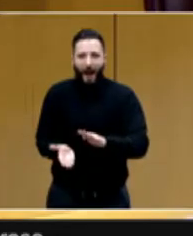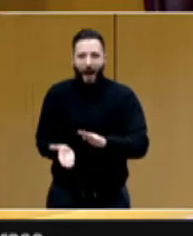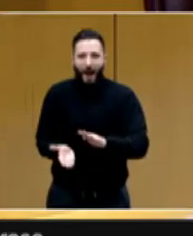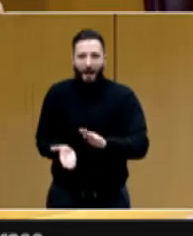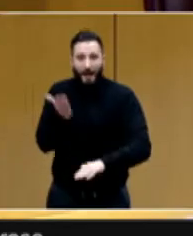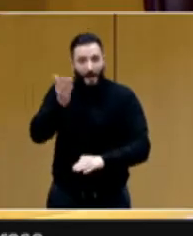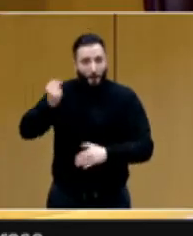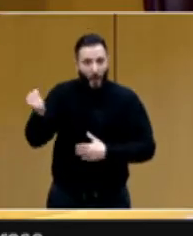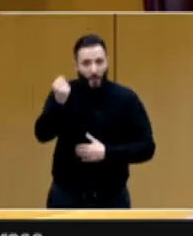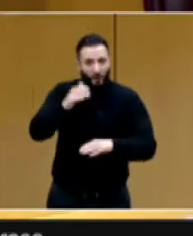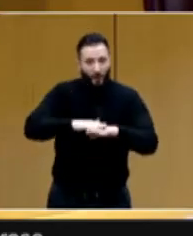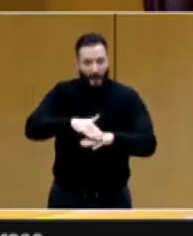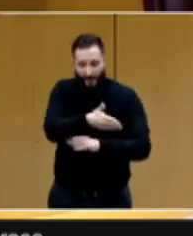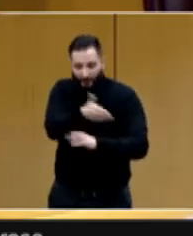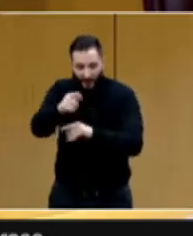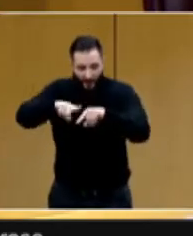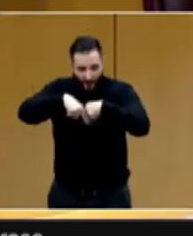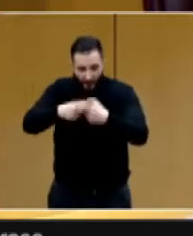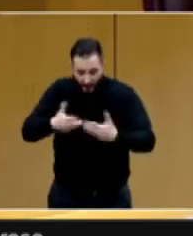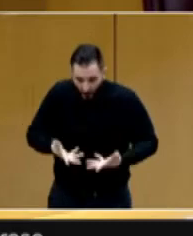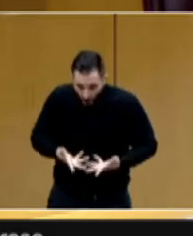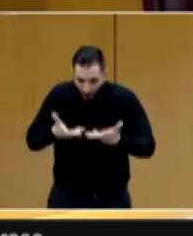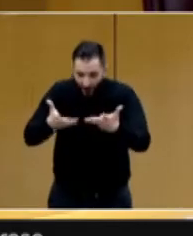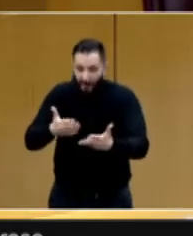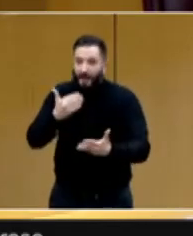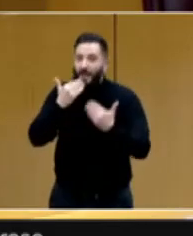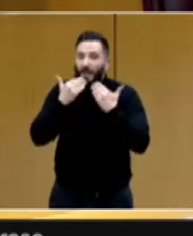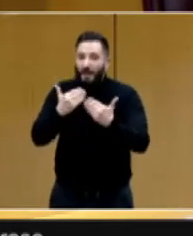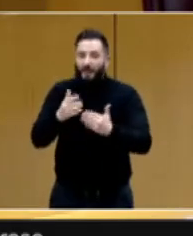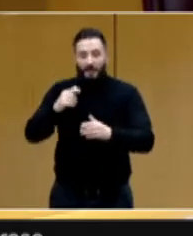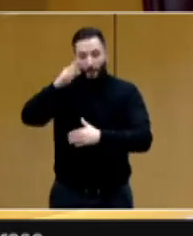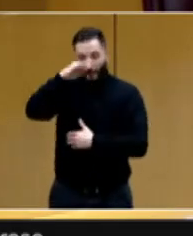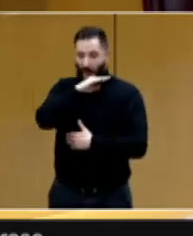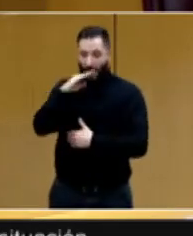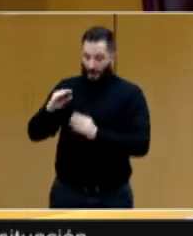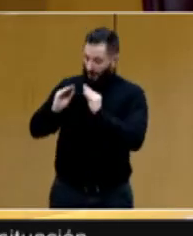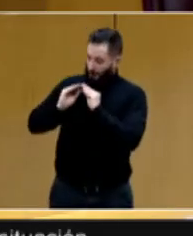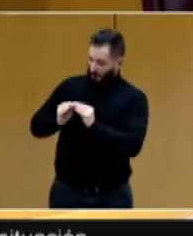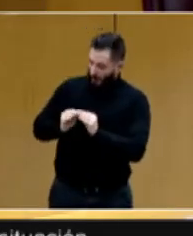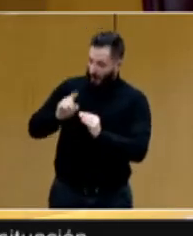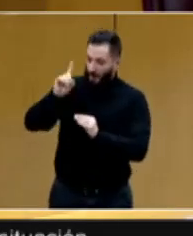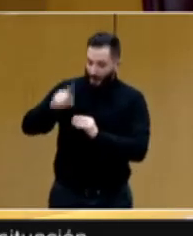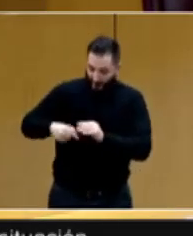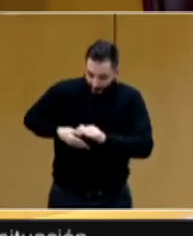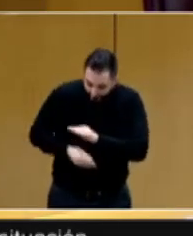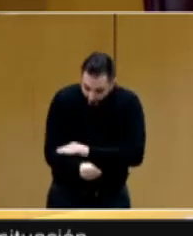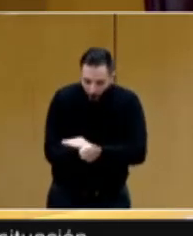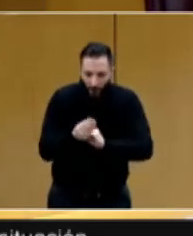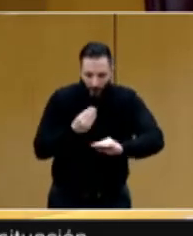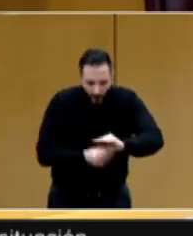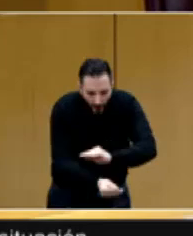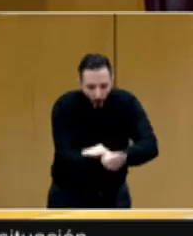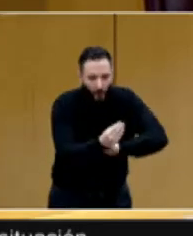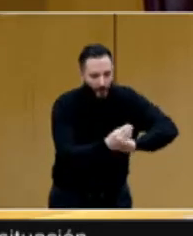familiar a través no solo de la generación de los progenitores sino de las siguientes generación a través de hermanos o hermanas que